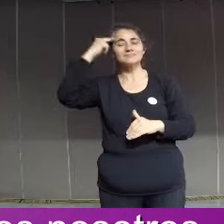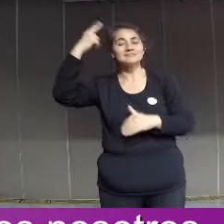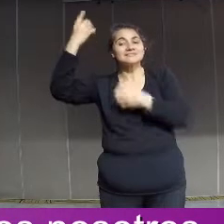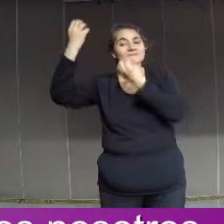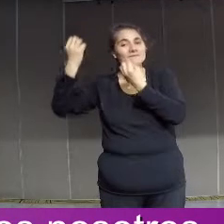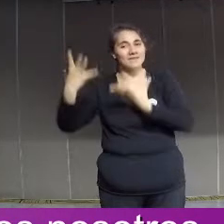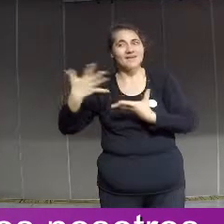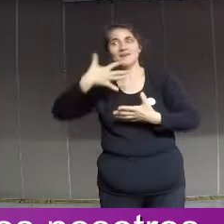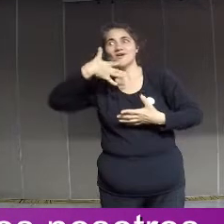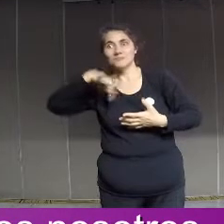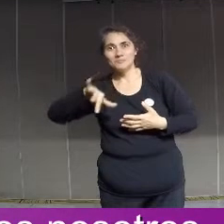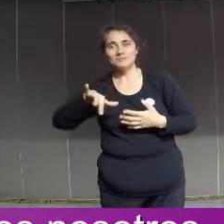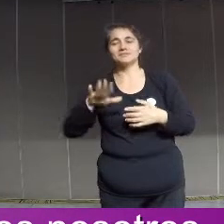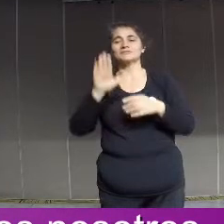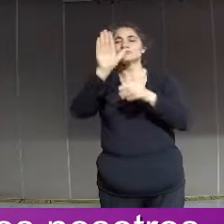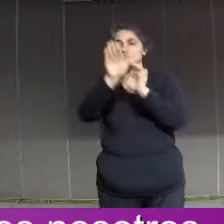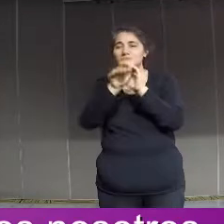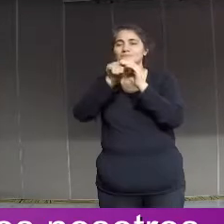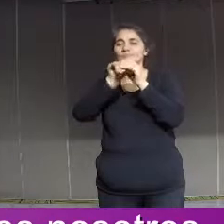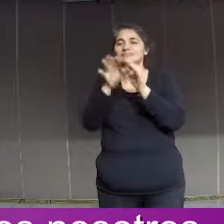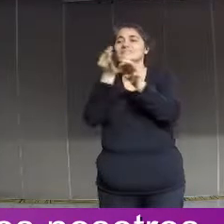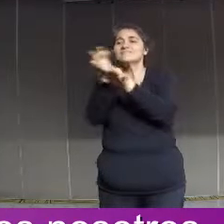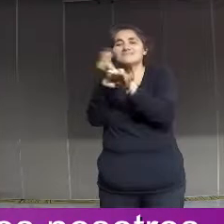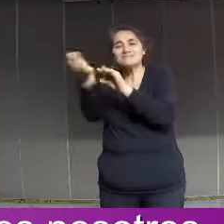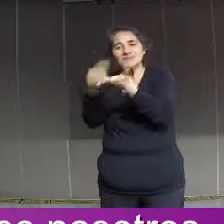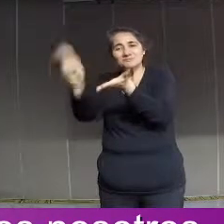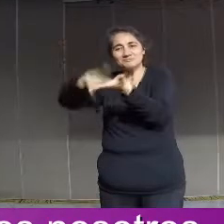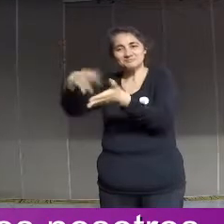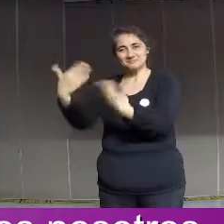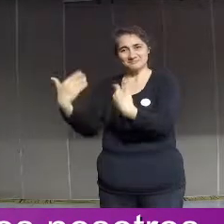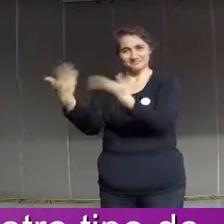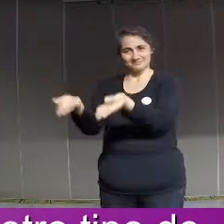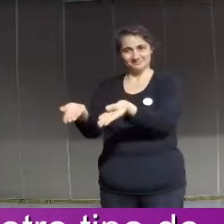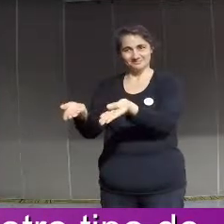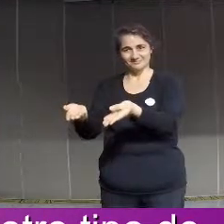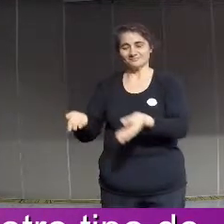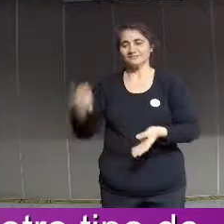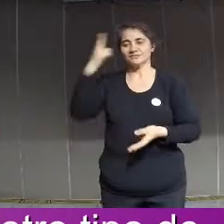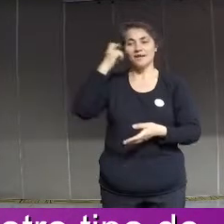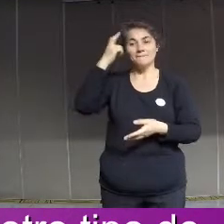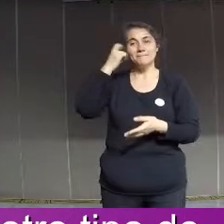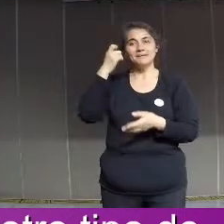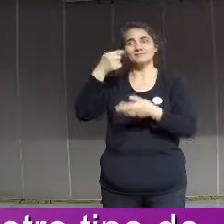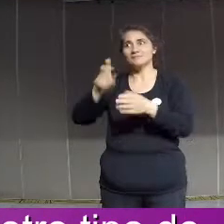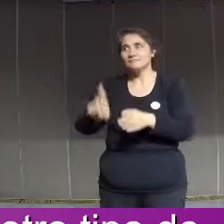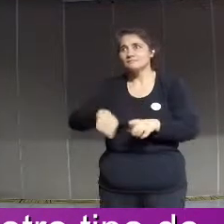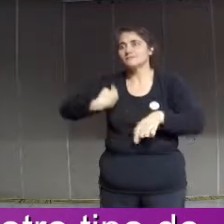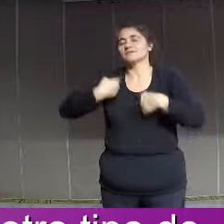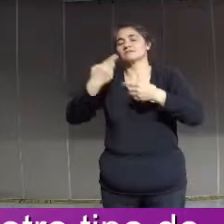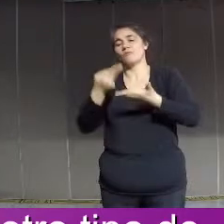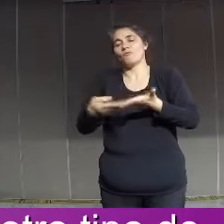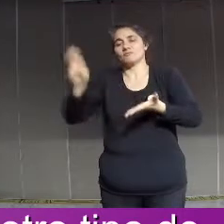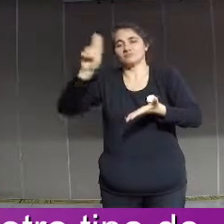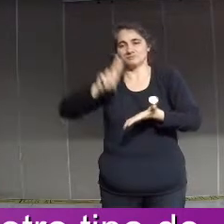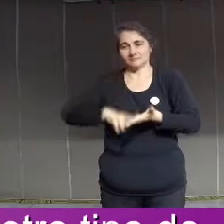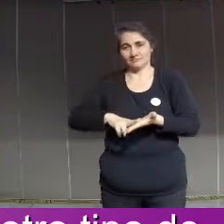claro, y buen control de tronco, digamos, que sea solo afectado el eje de deglución, o a veces también